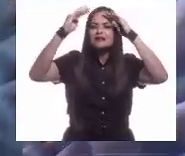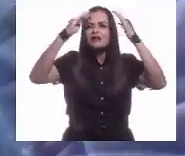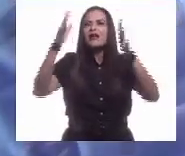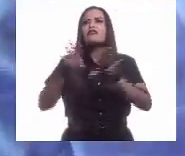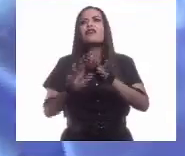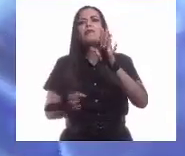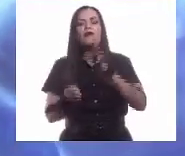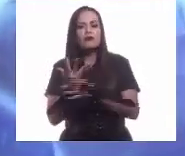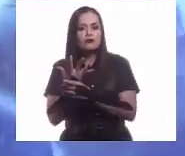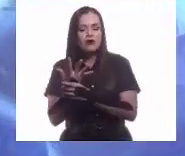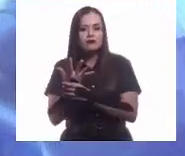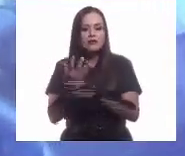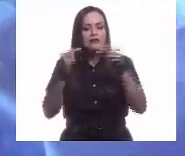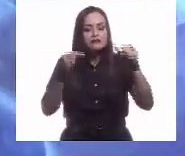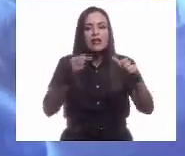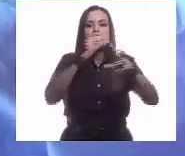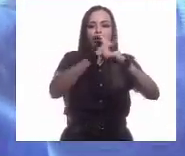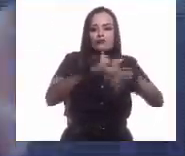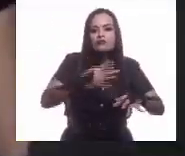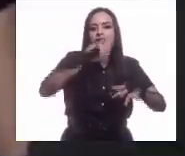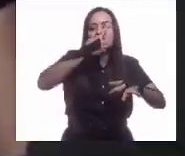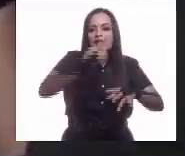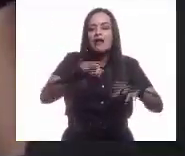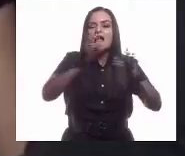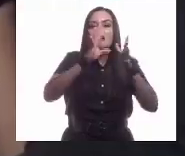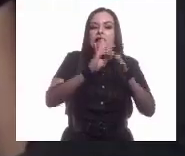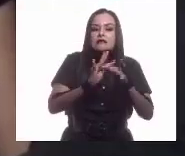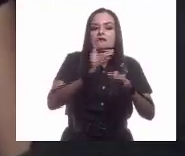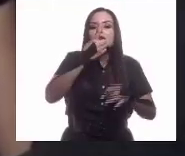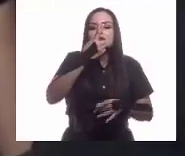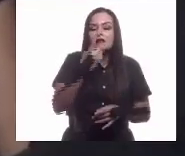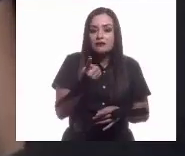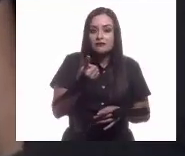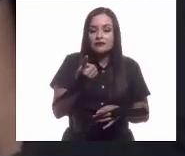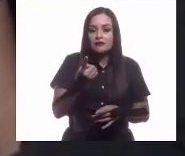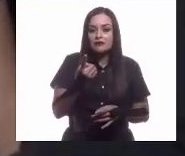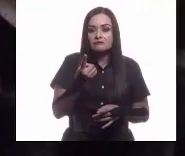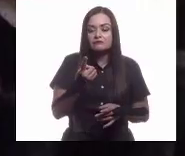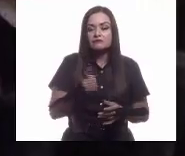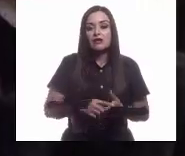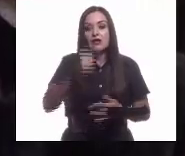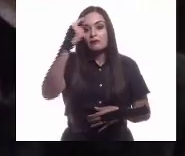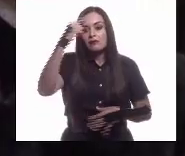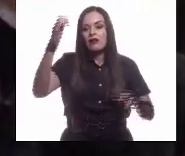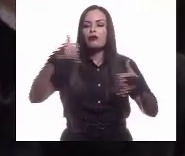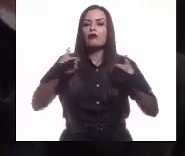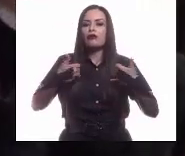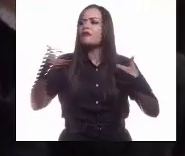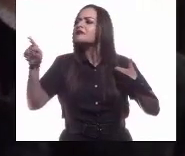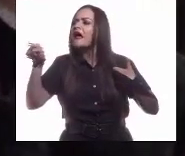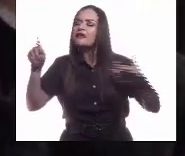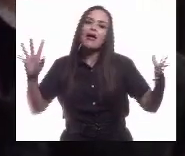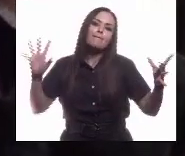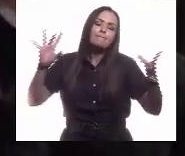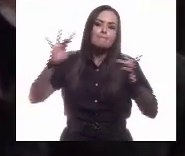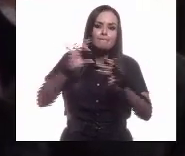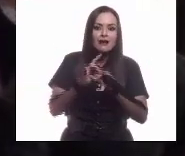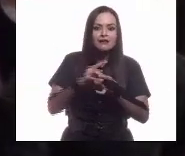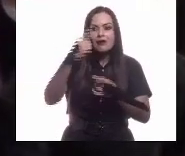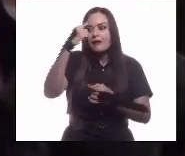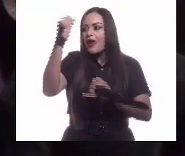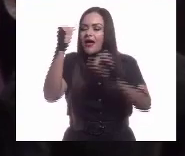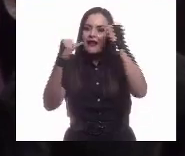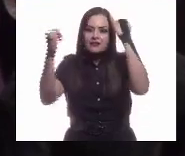facilita infraestructura, información, sistemas y lo más importante, contacto con otros emprendedores, con otros jóvenes que tienen ideas